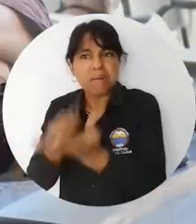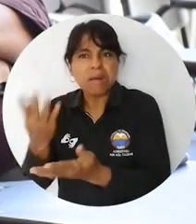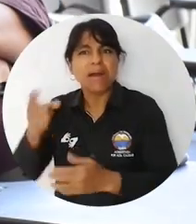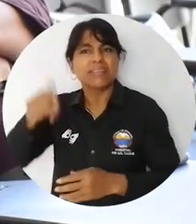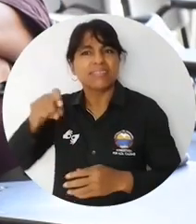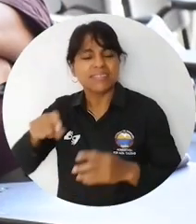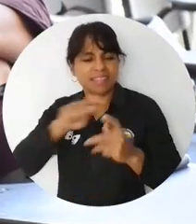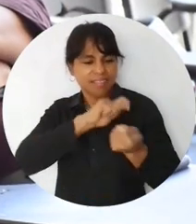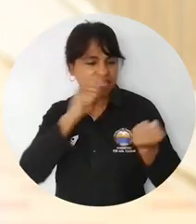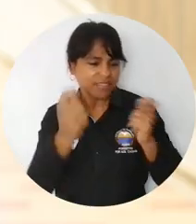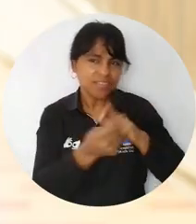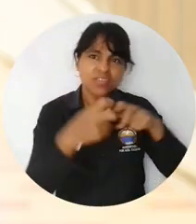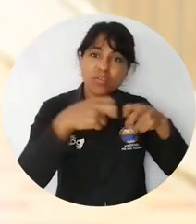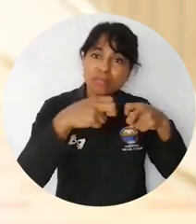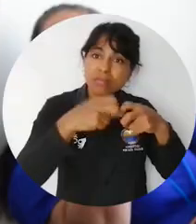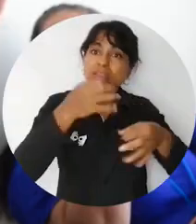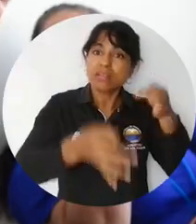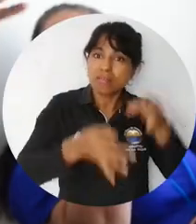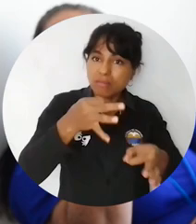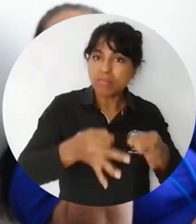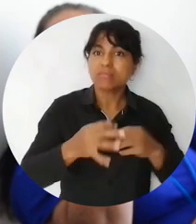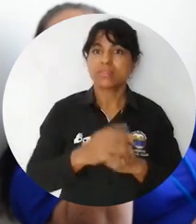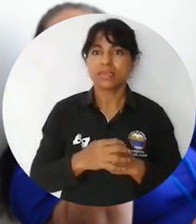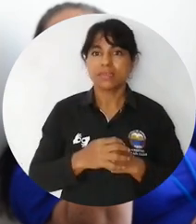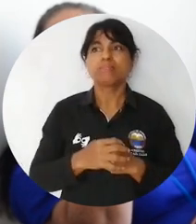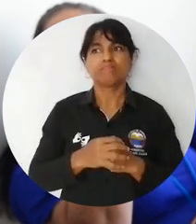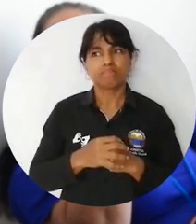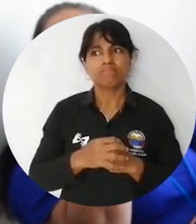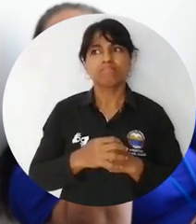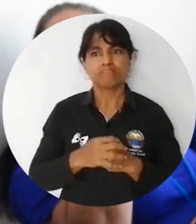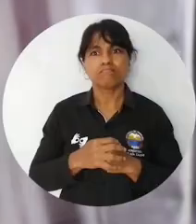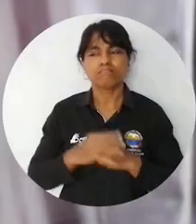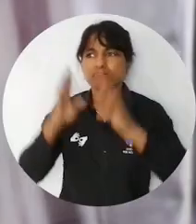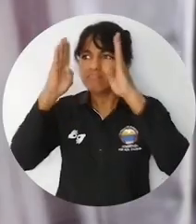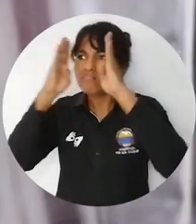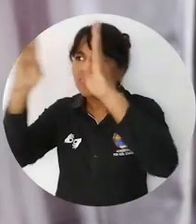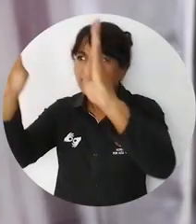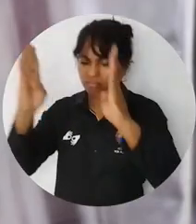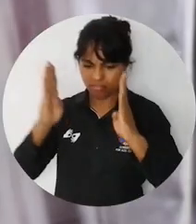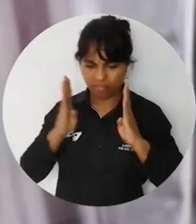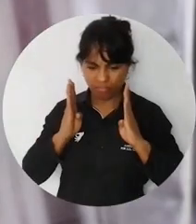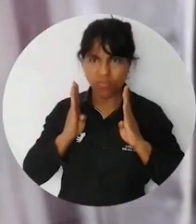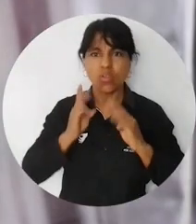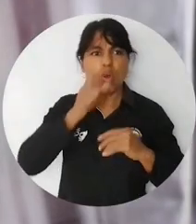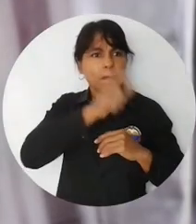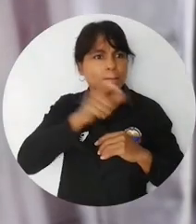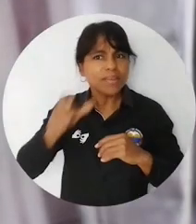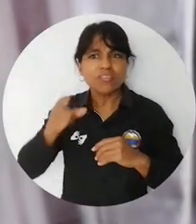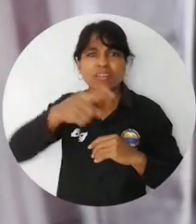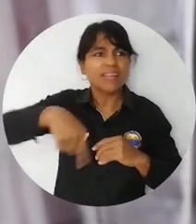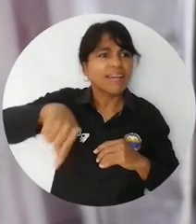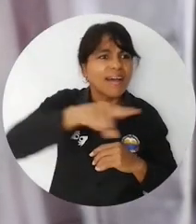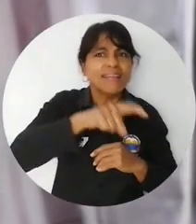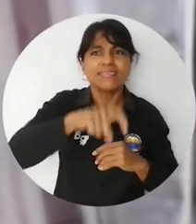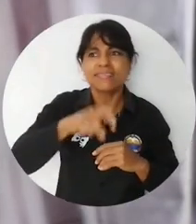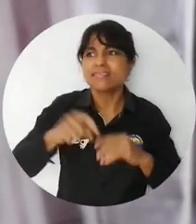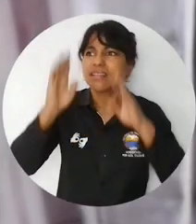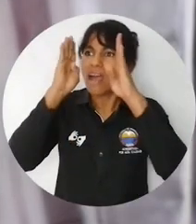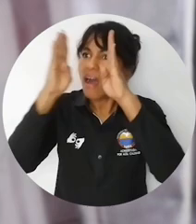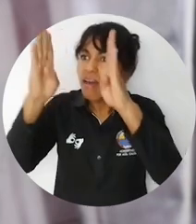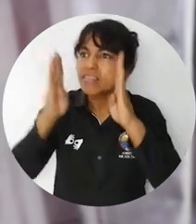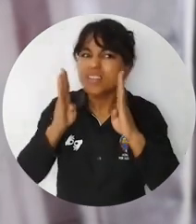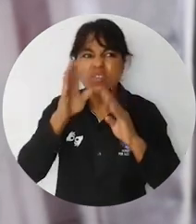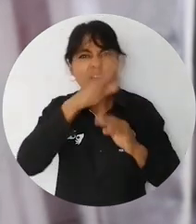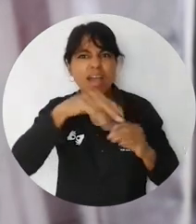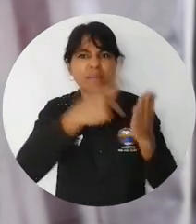en el tema de la transición energética justa. Siento que están teniendo en cuenta las voces de las personas que verdaderamente se encuentran en estos territorios donde se